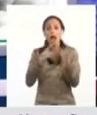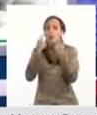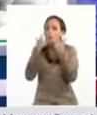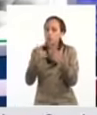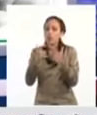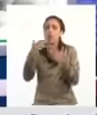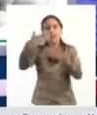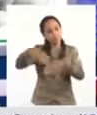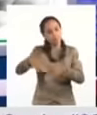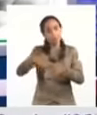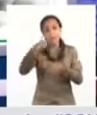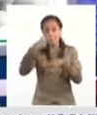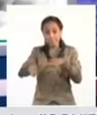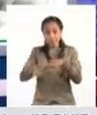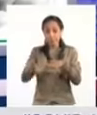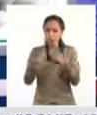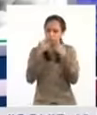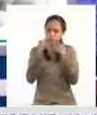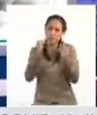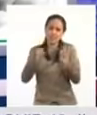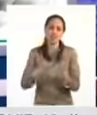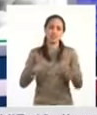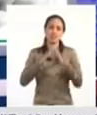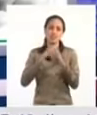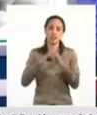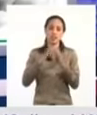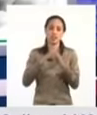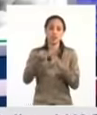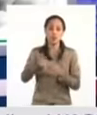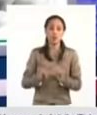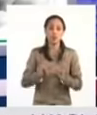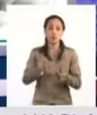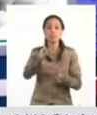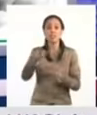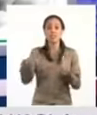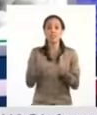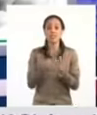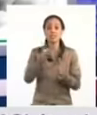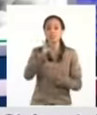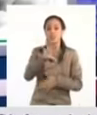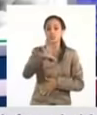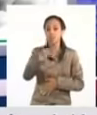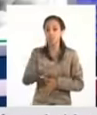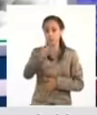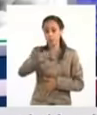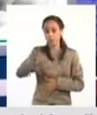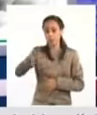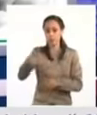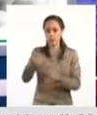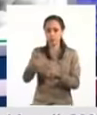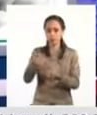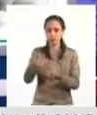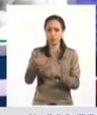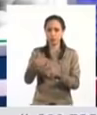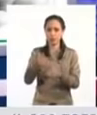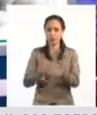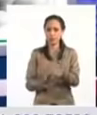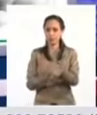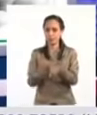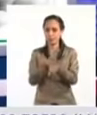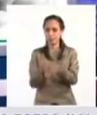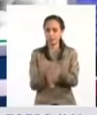la nación reporta en esta jornada 6.750 pacientes diagnosticados con la enfermedad y